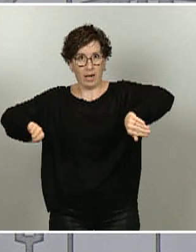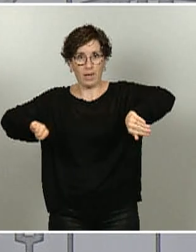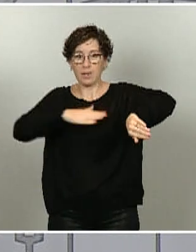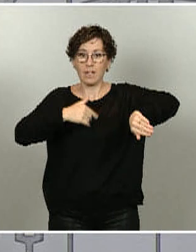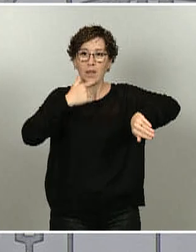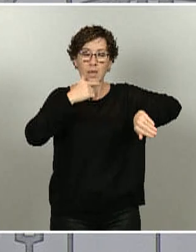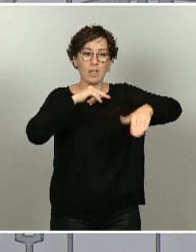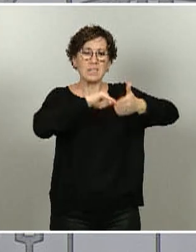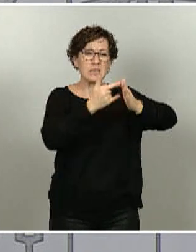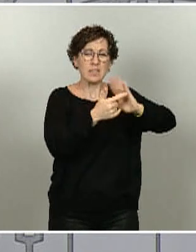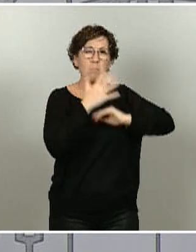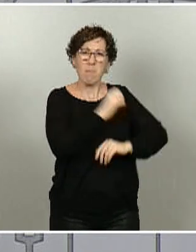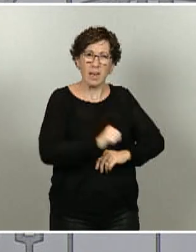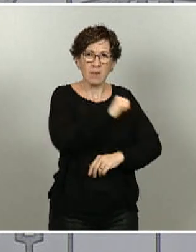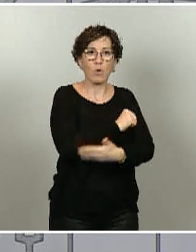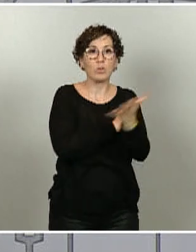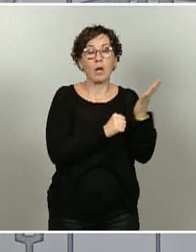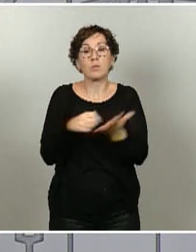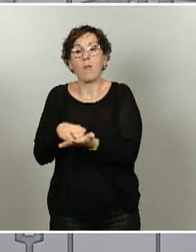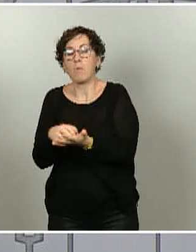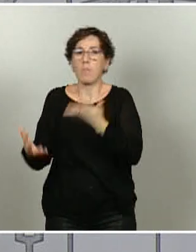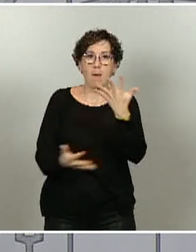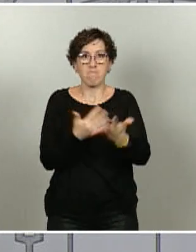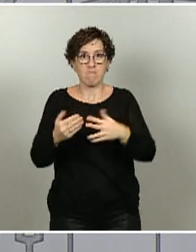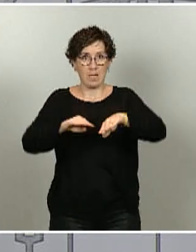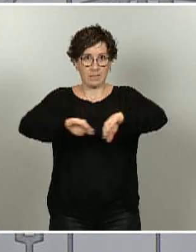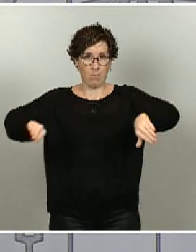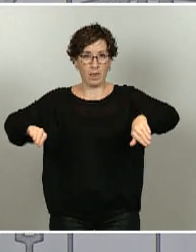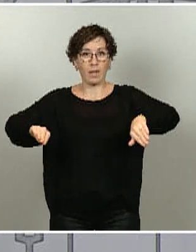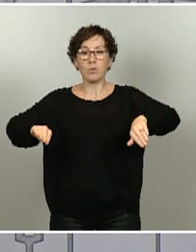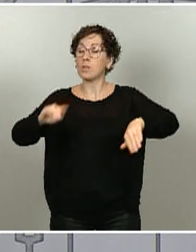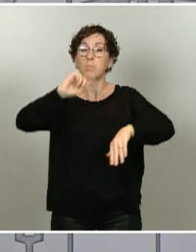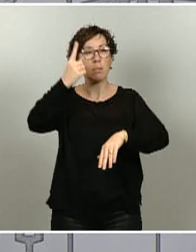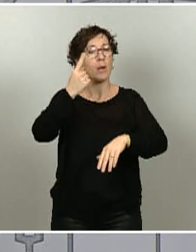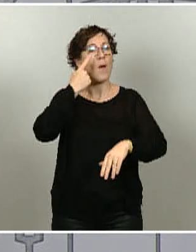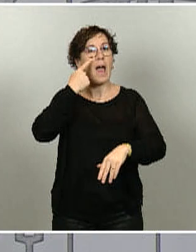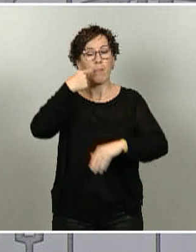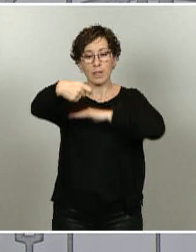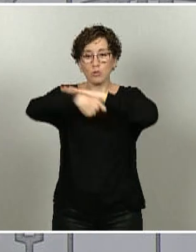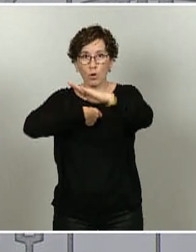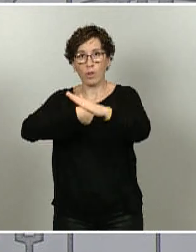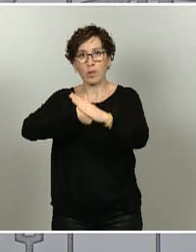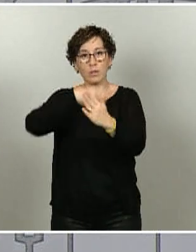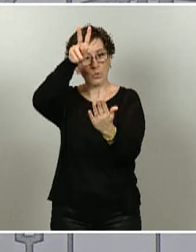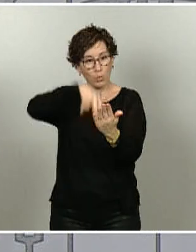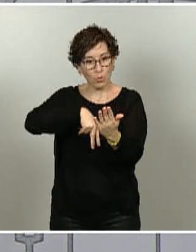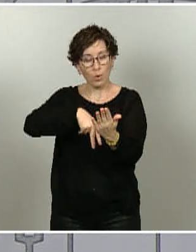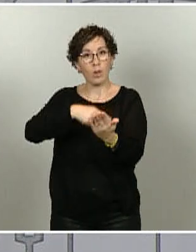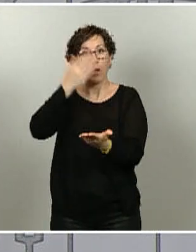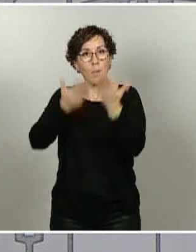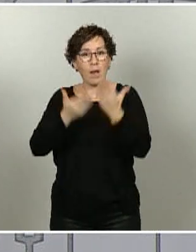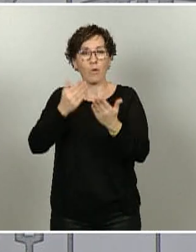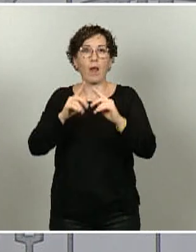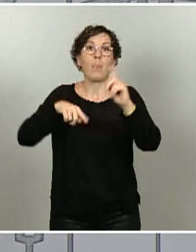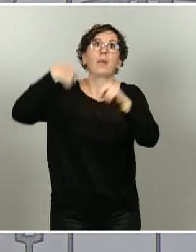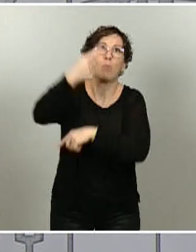para otras cosas. Por lo tanto, hasta que no veamos las solicitudes de las comunidades autónomas y se valoren, es difícil que podamos decir